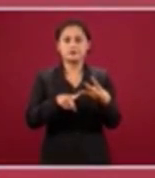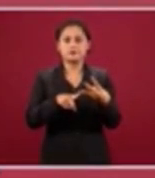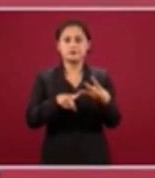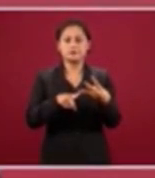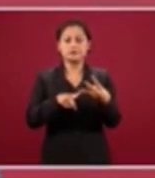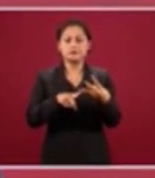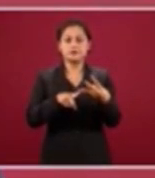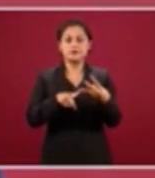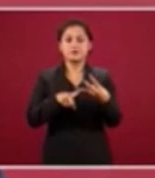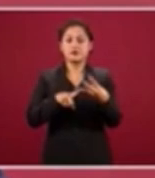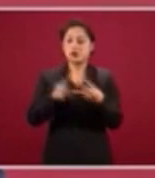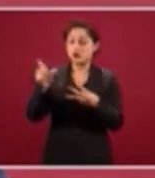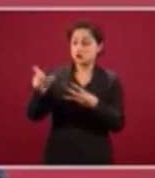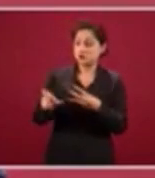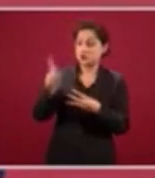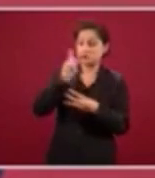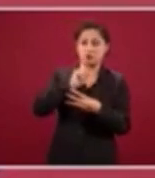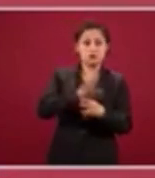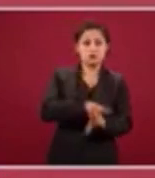agredir a la mujer.